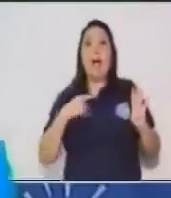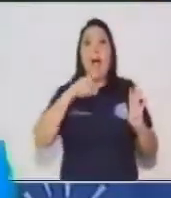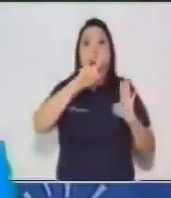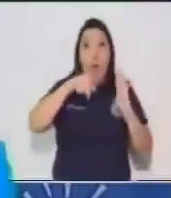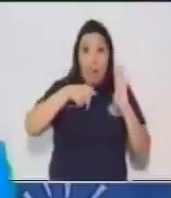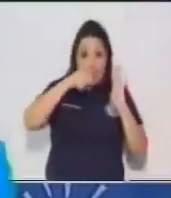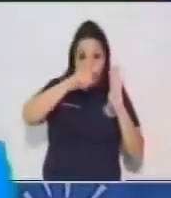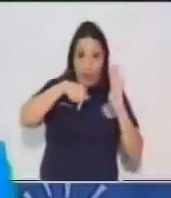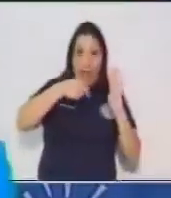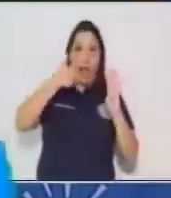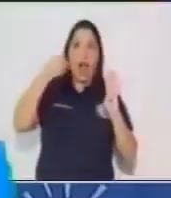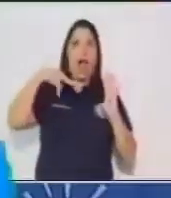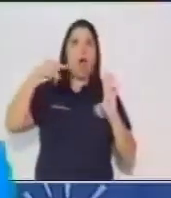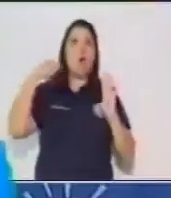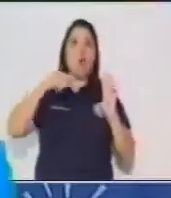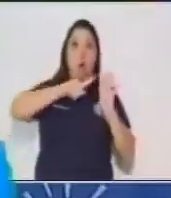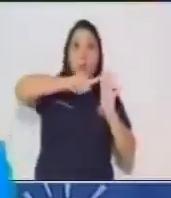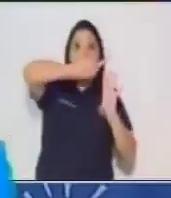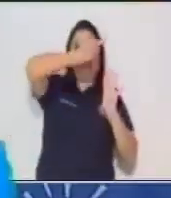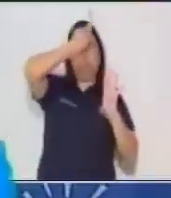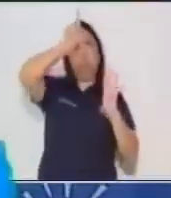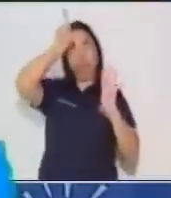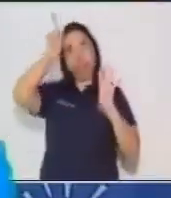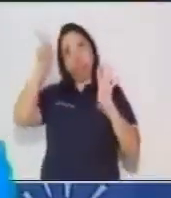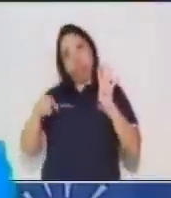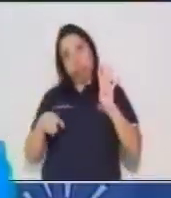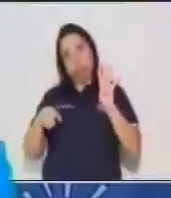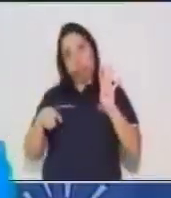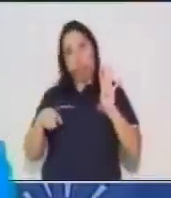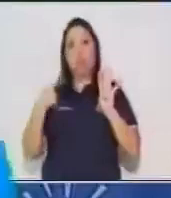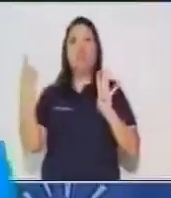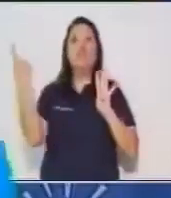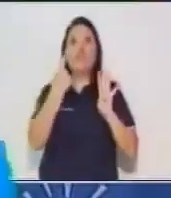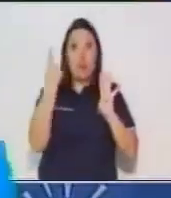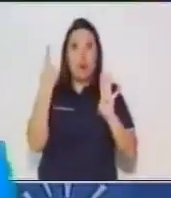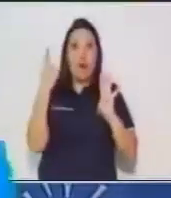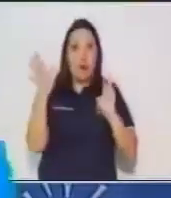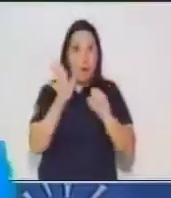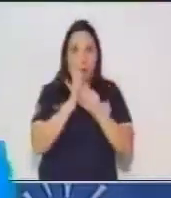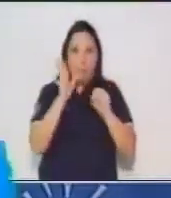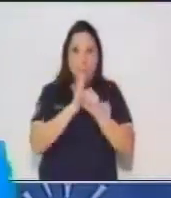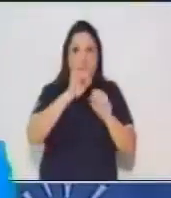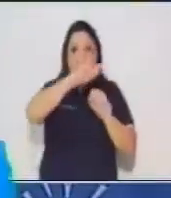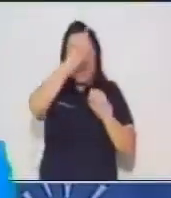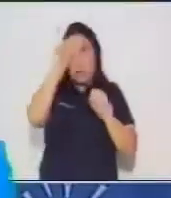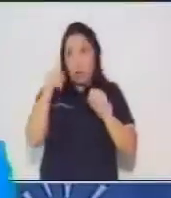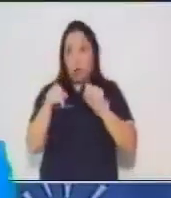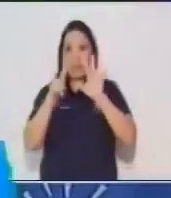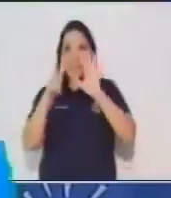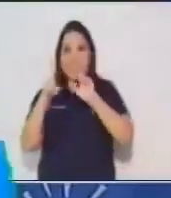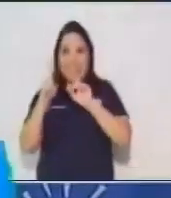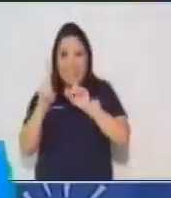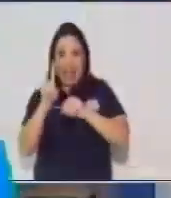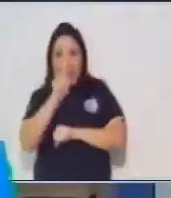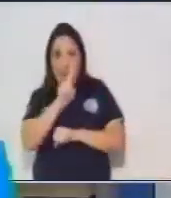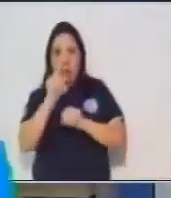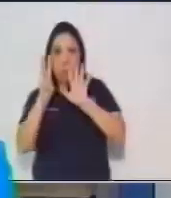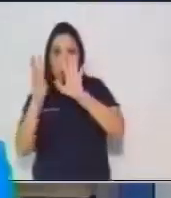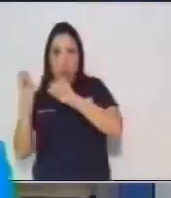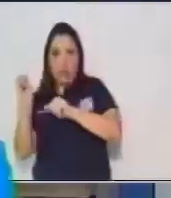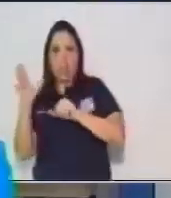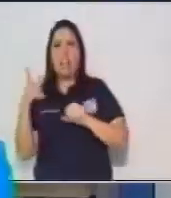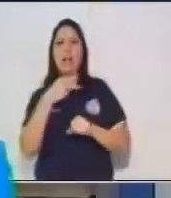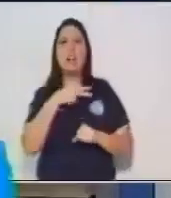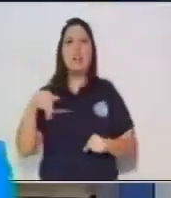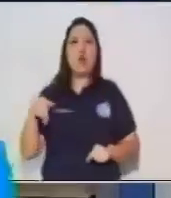exactamente la media vuelta, ¿verdad?, de mi transportador, cuando mide 180 grados, mi